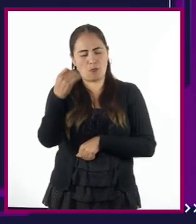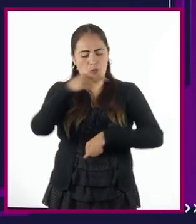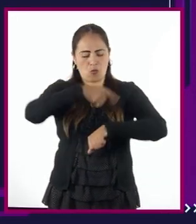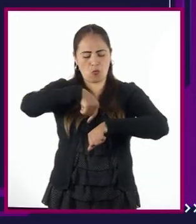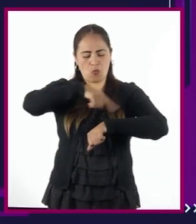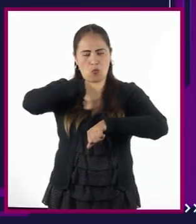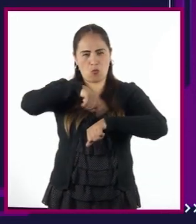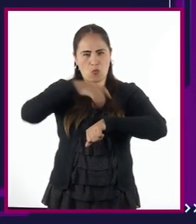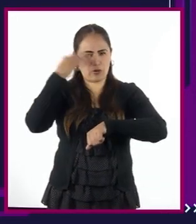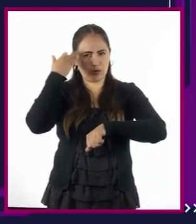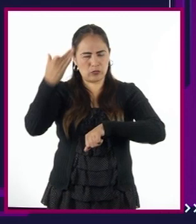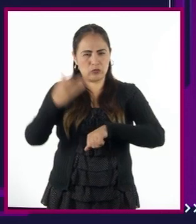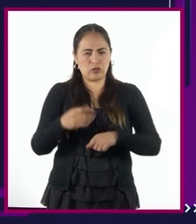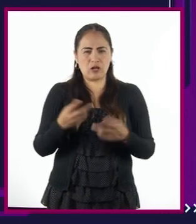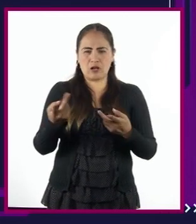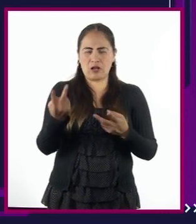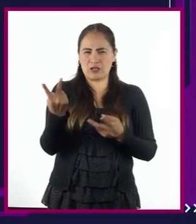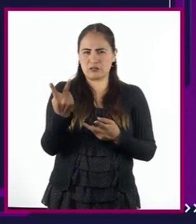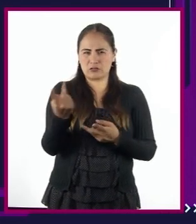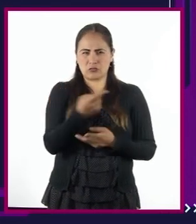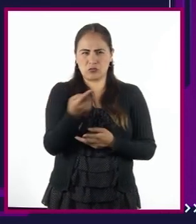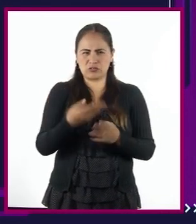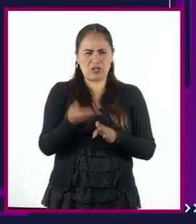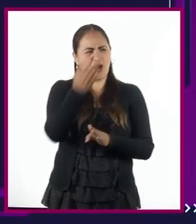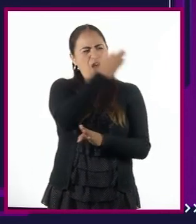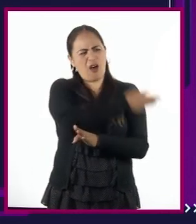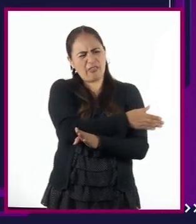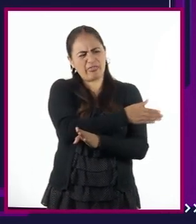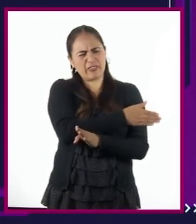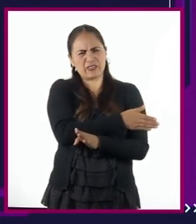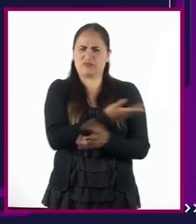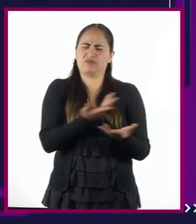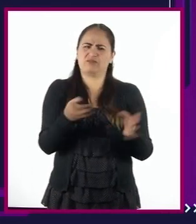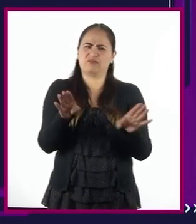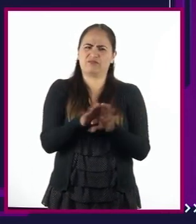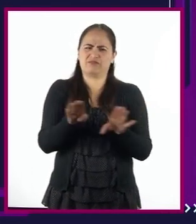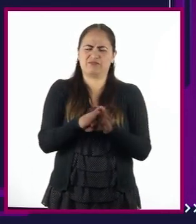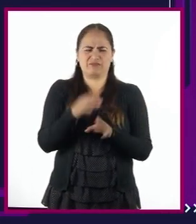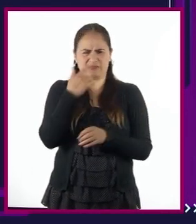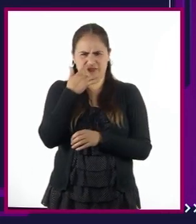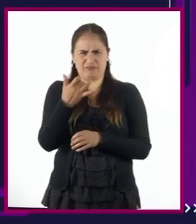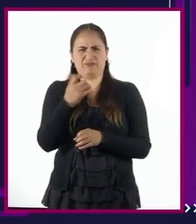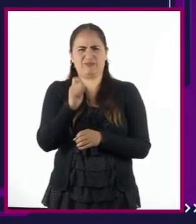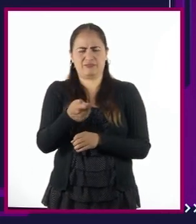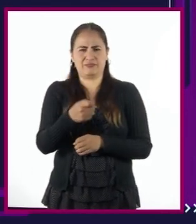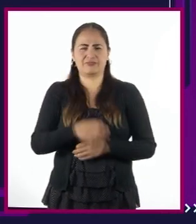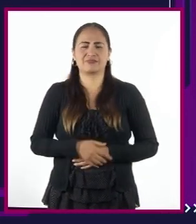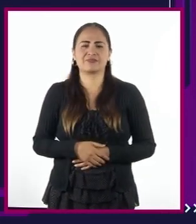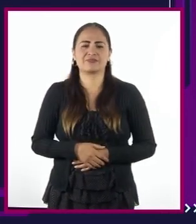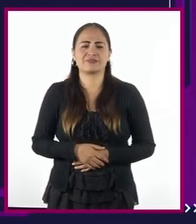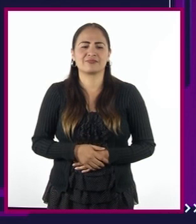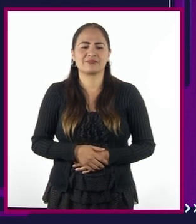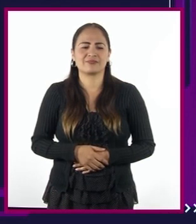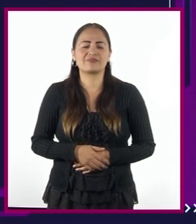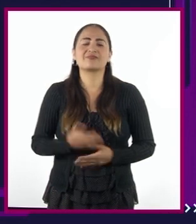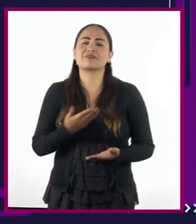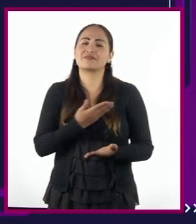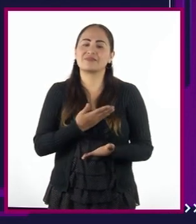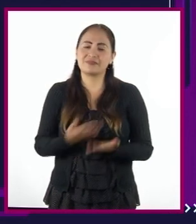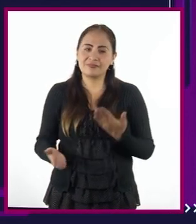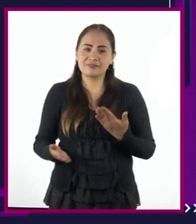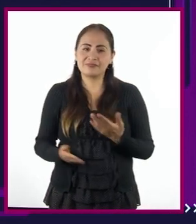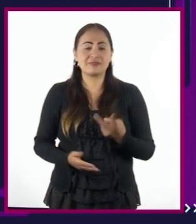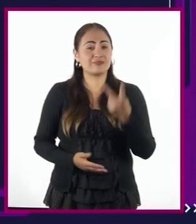de diferente entre esta gráfica y las anteriores? Así es. Ahora